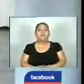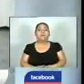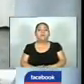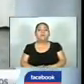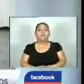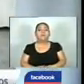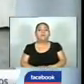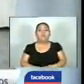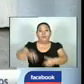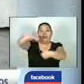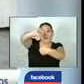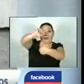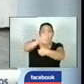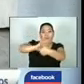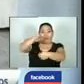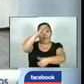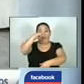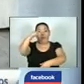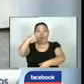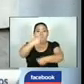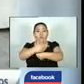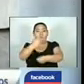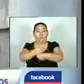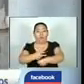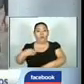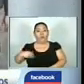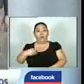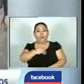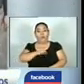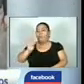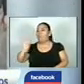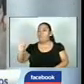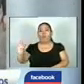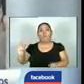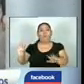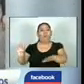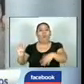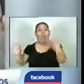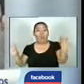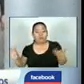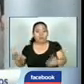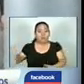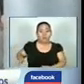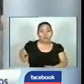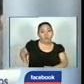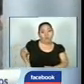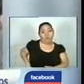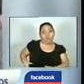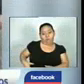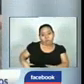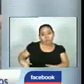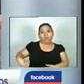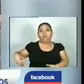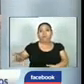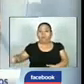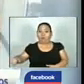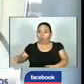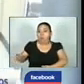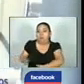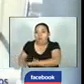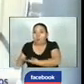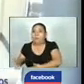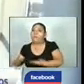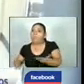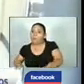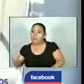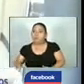A nivel regional, en Guatemala capturan a cuatro médicos quienes habrían extraído el riñón de un paciente. Son acusados de tráfico de